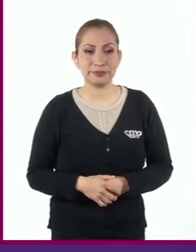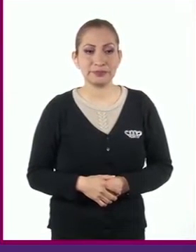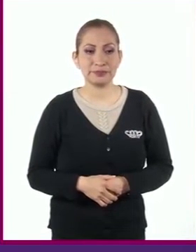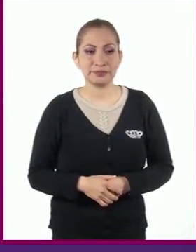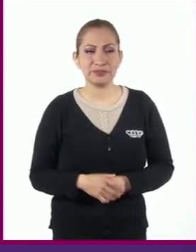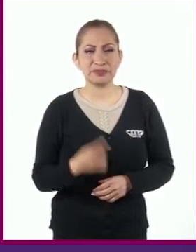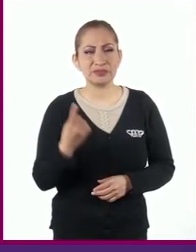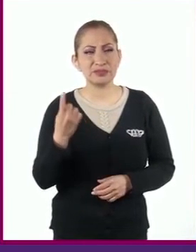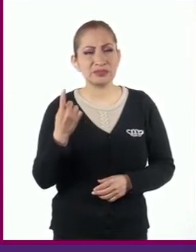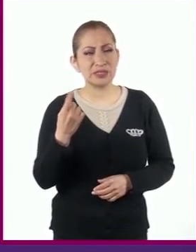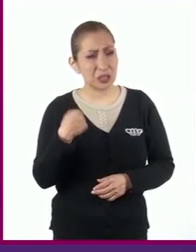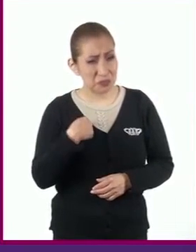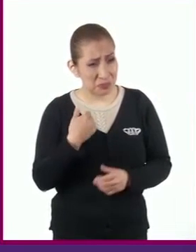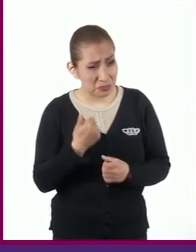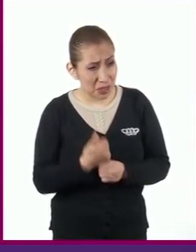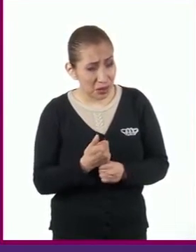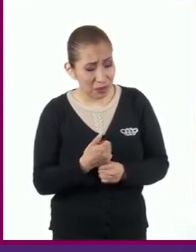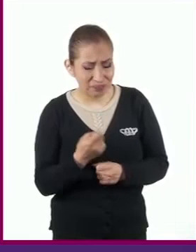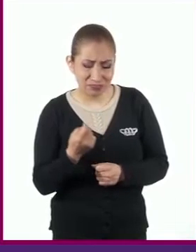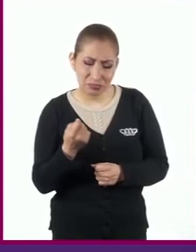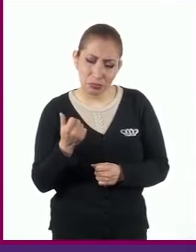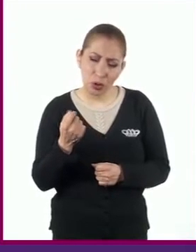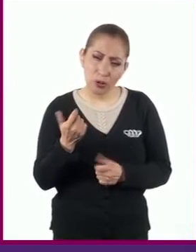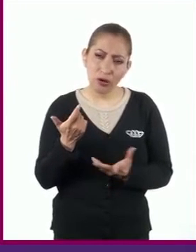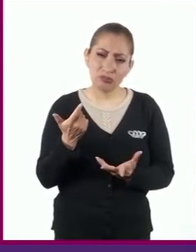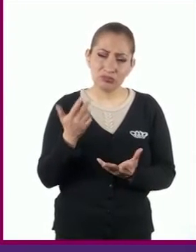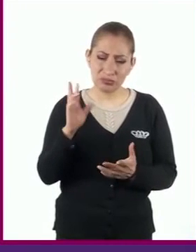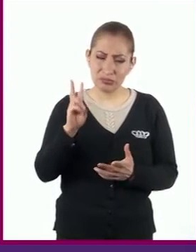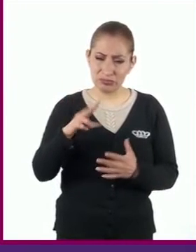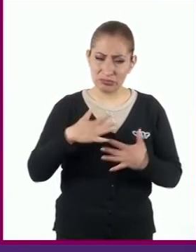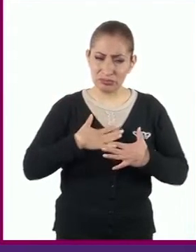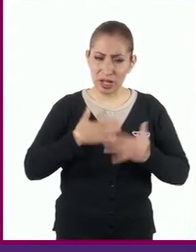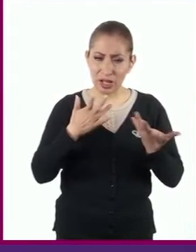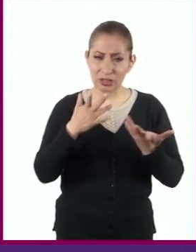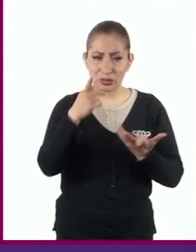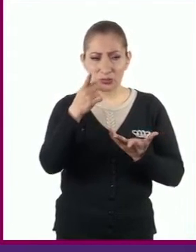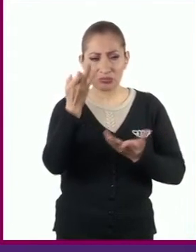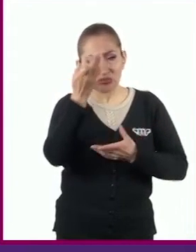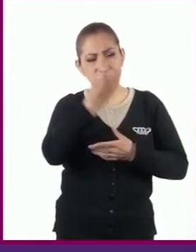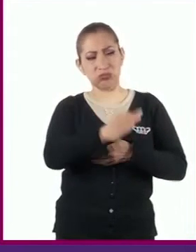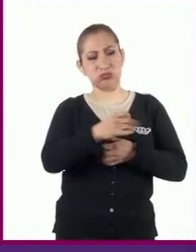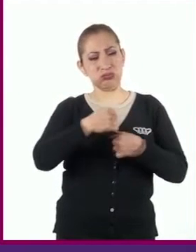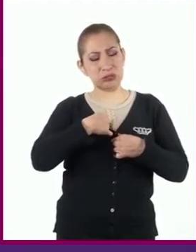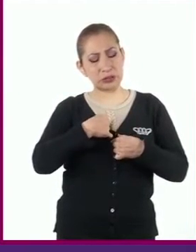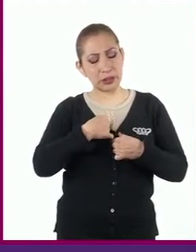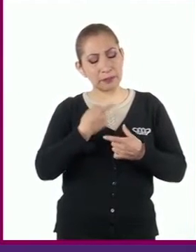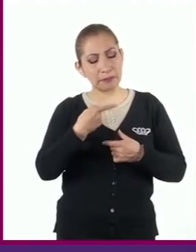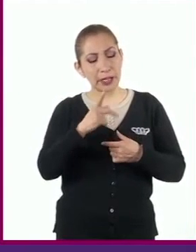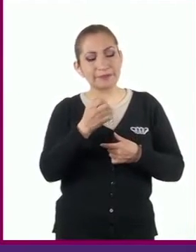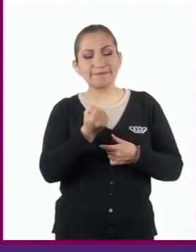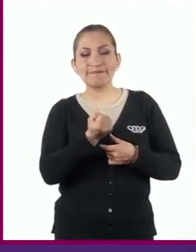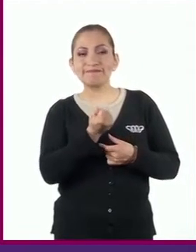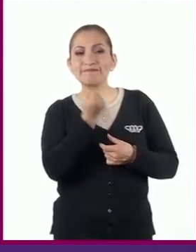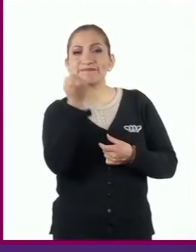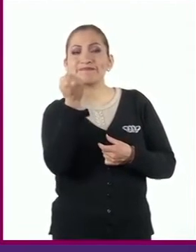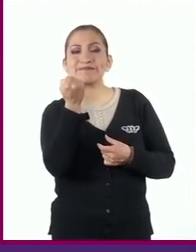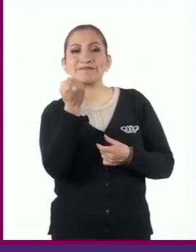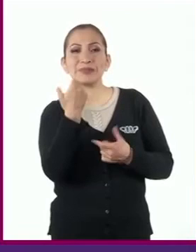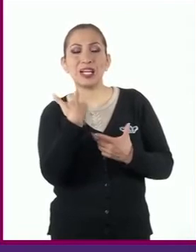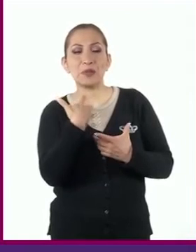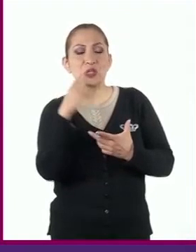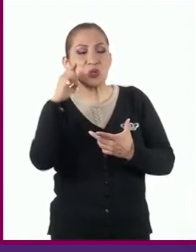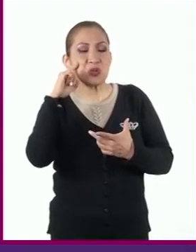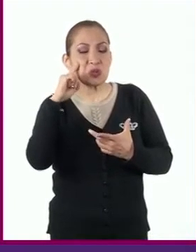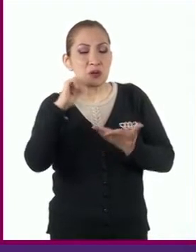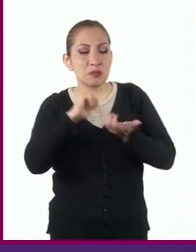¿Que si me duele? Un poco. Te confieso que me heriste a traición, mas por fortuna, tras el rapto de ira